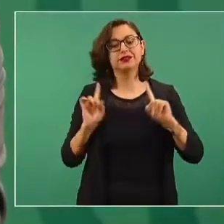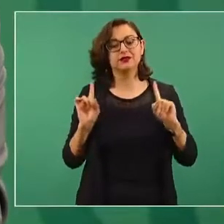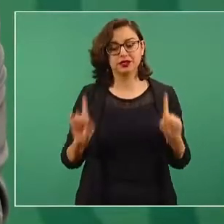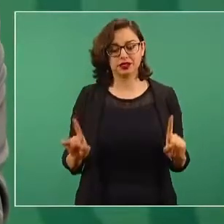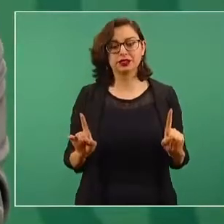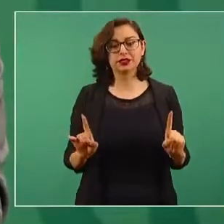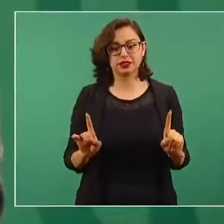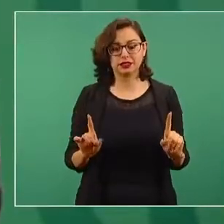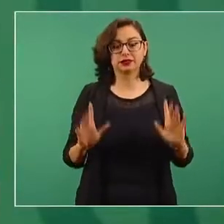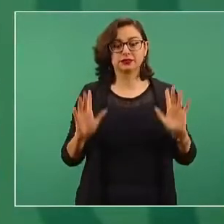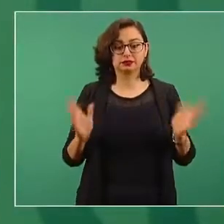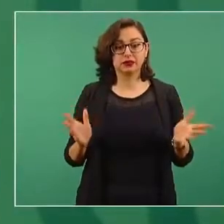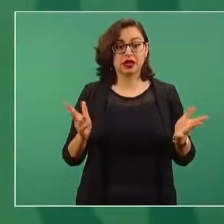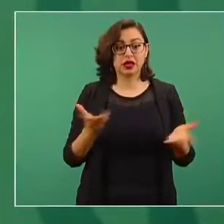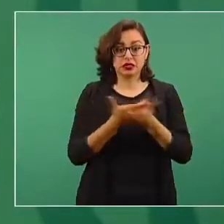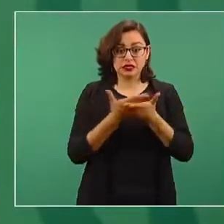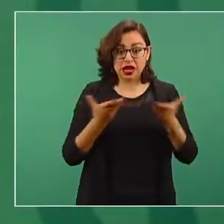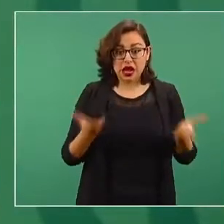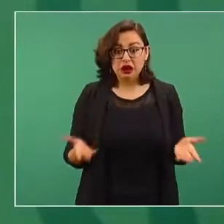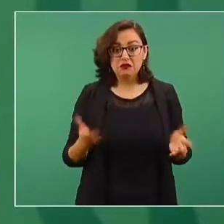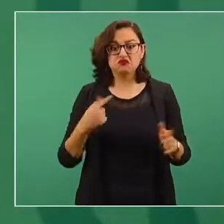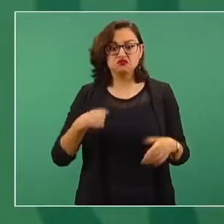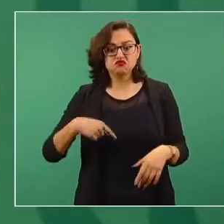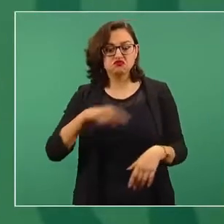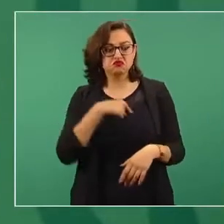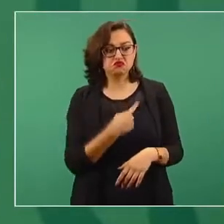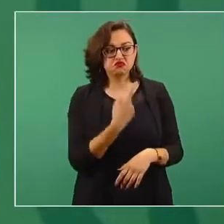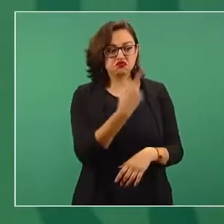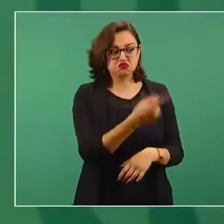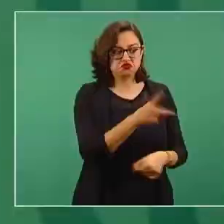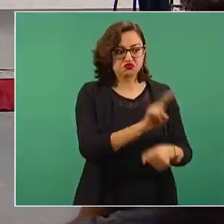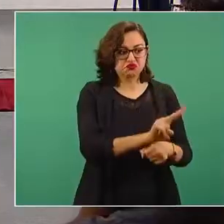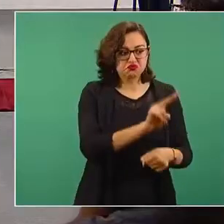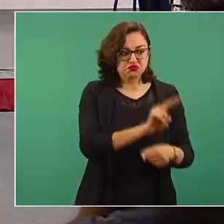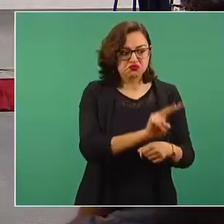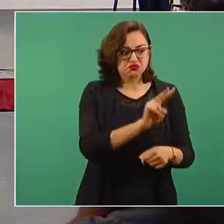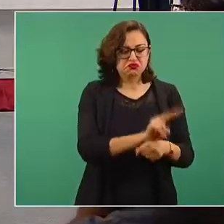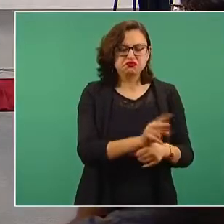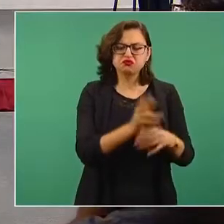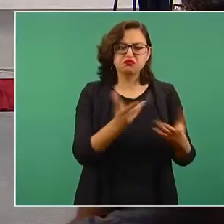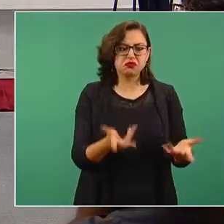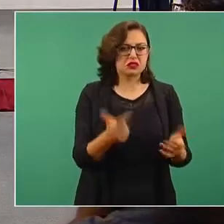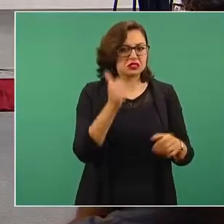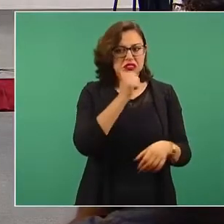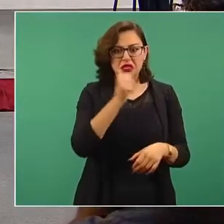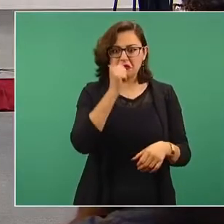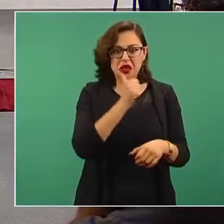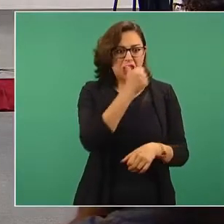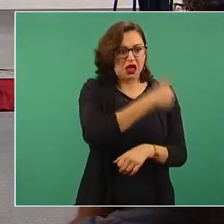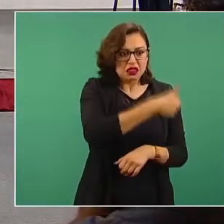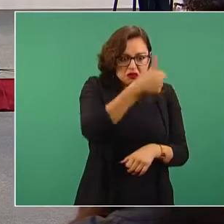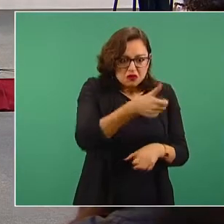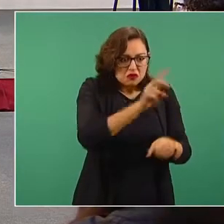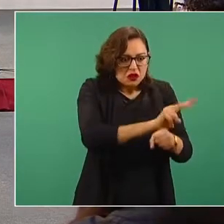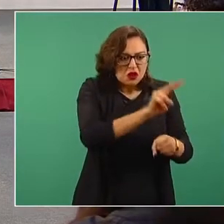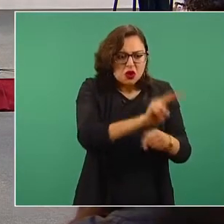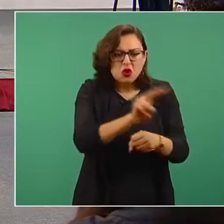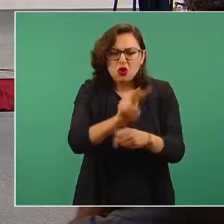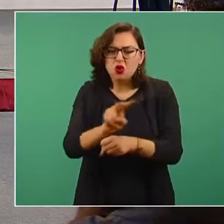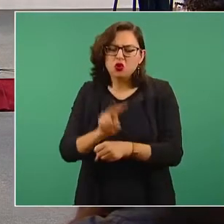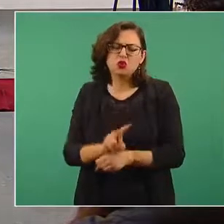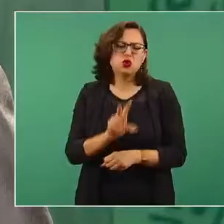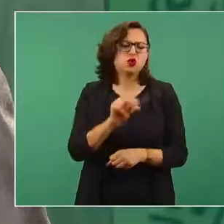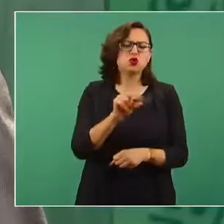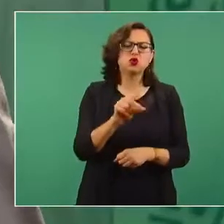de insaculación, si te toca la revisión y resulta que